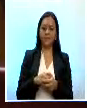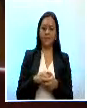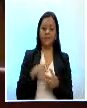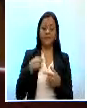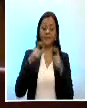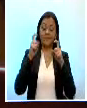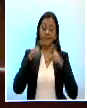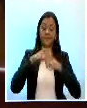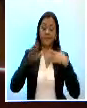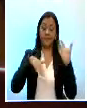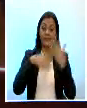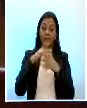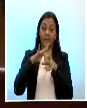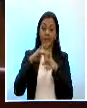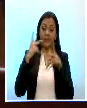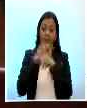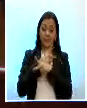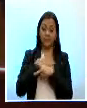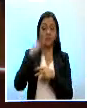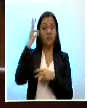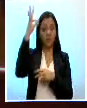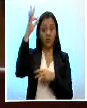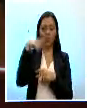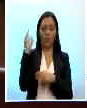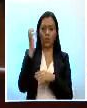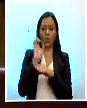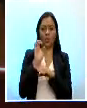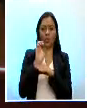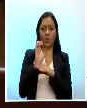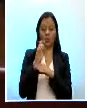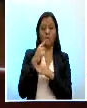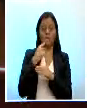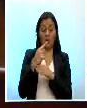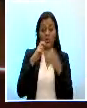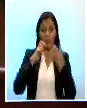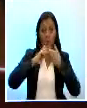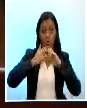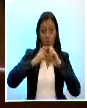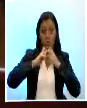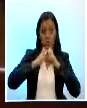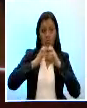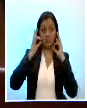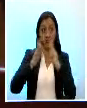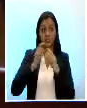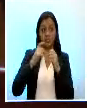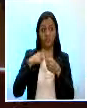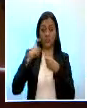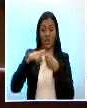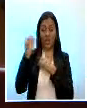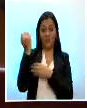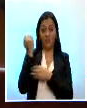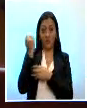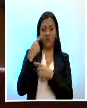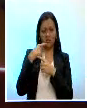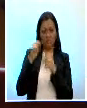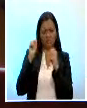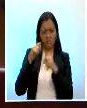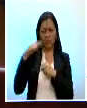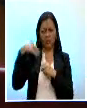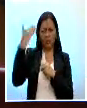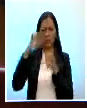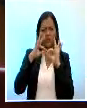reitero, estamos poniendo en riesgo el futuro de los ecuatorianos y ecuatorianas, porque al afectar a los afiliados, también están